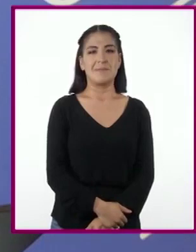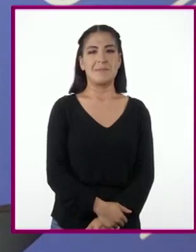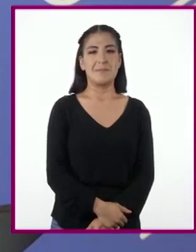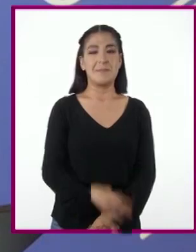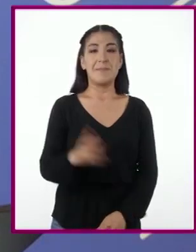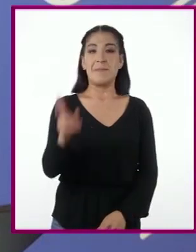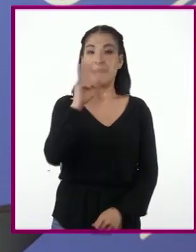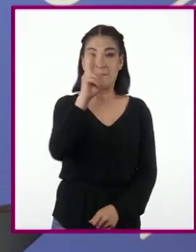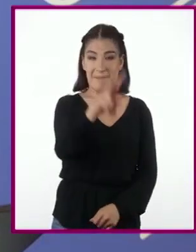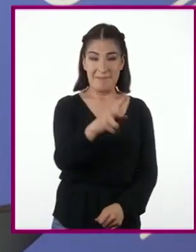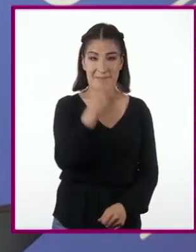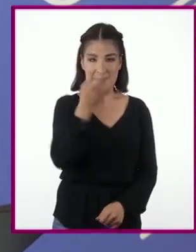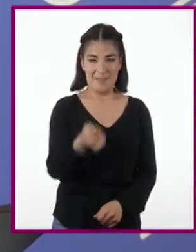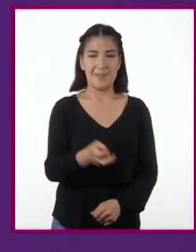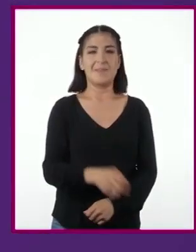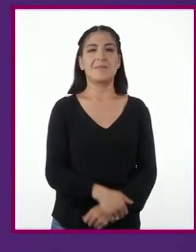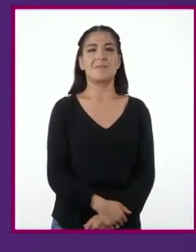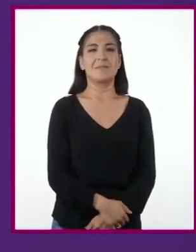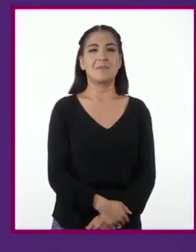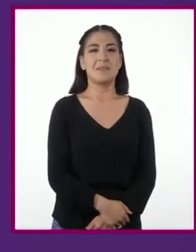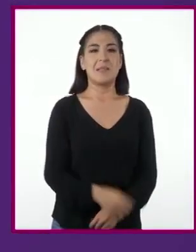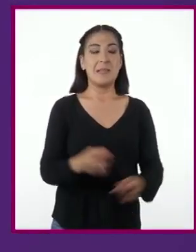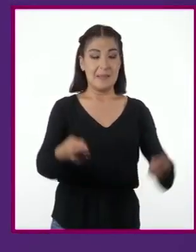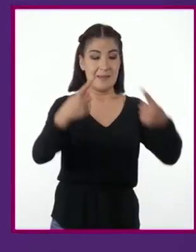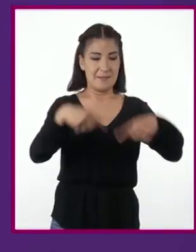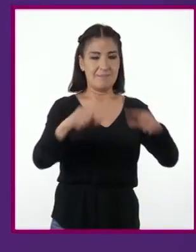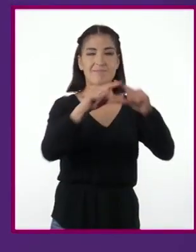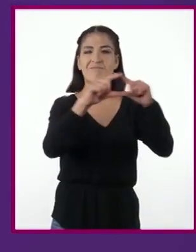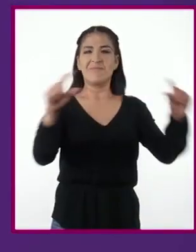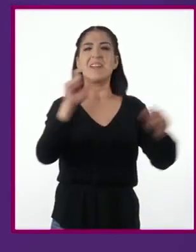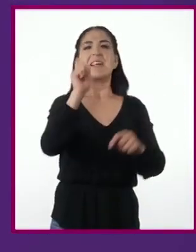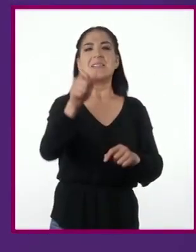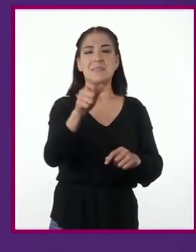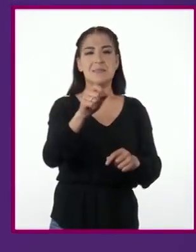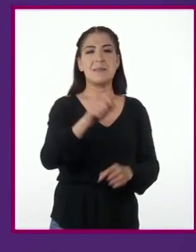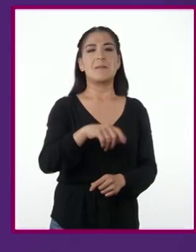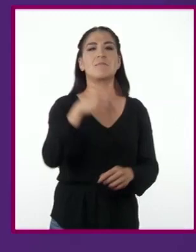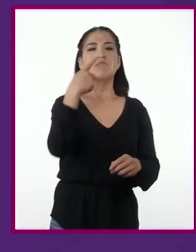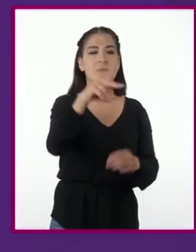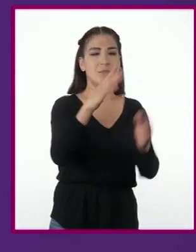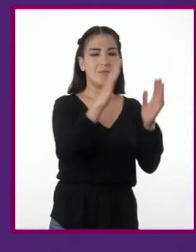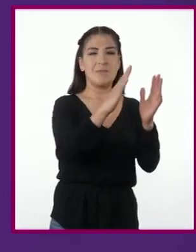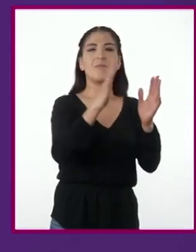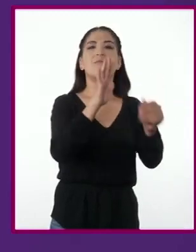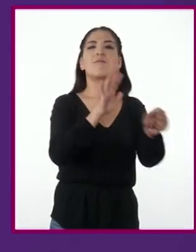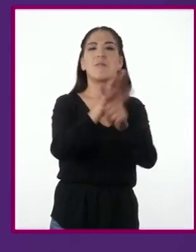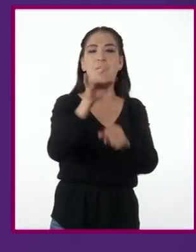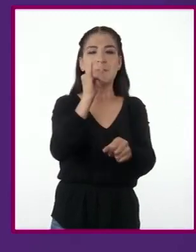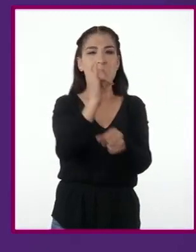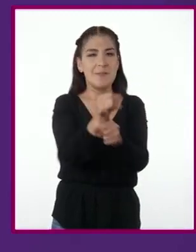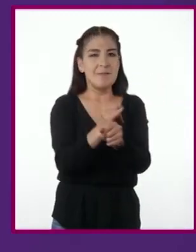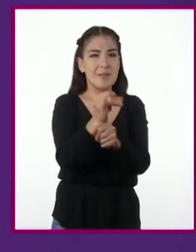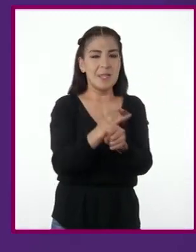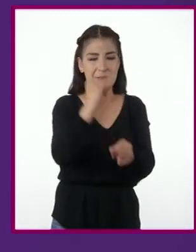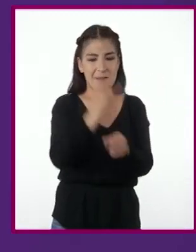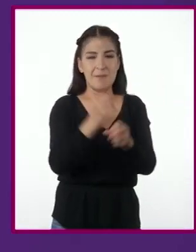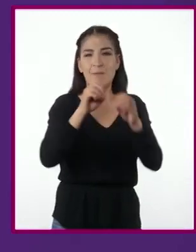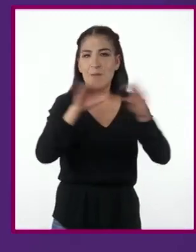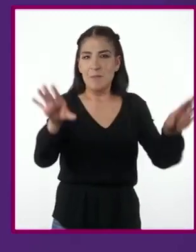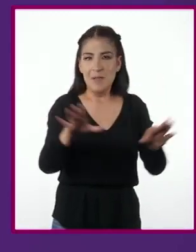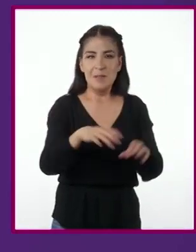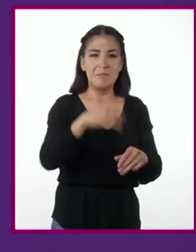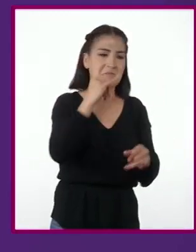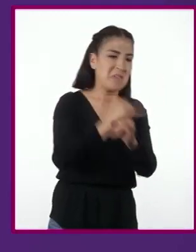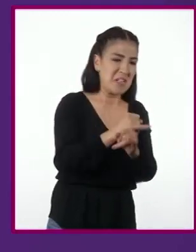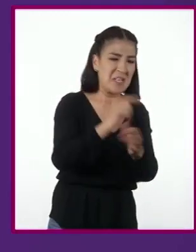Y vean esta parte, la bibliografía, es decir, las fuentes que consultó la autora